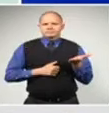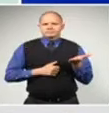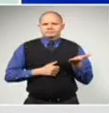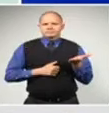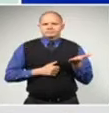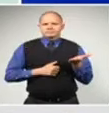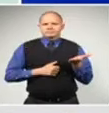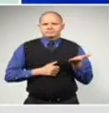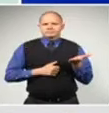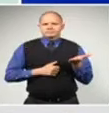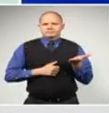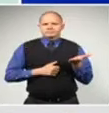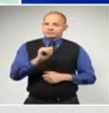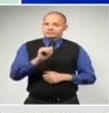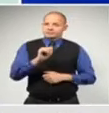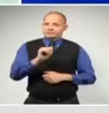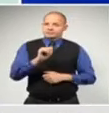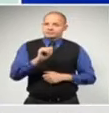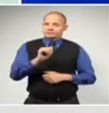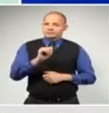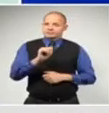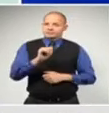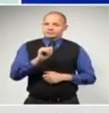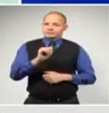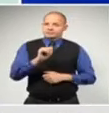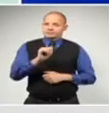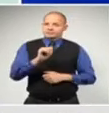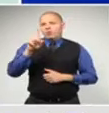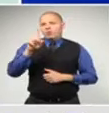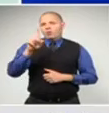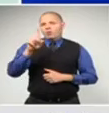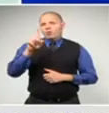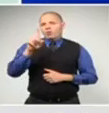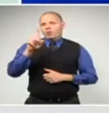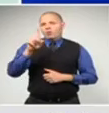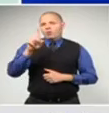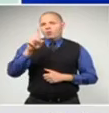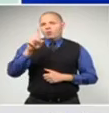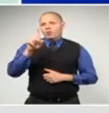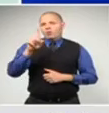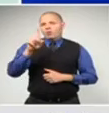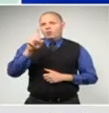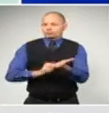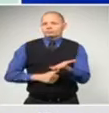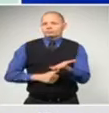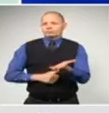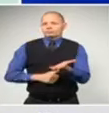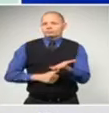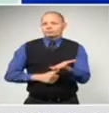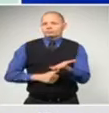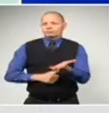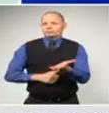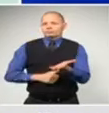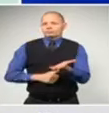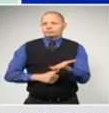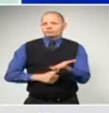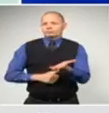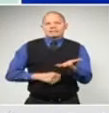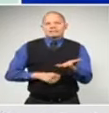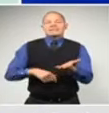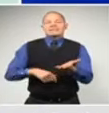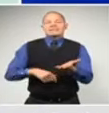16 casos ayer. Santa Clara, municipio cabecera con el mayor número, 11, Cifuentes